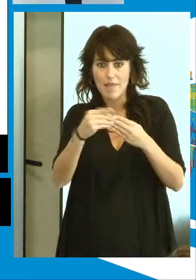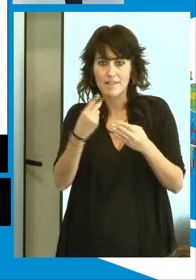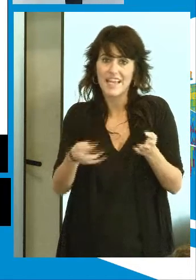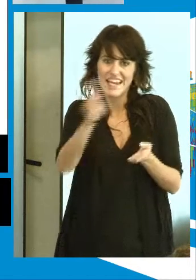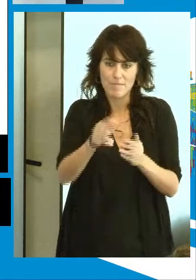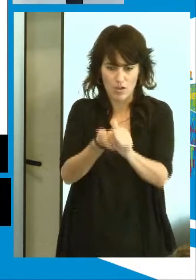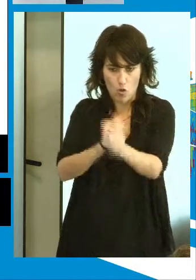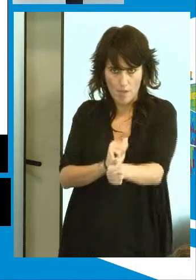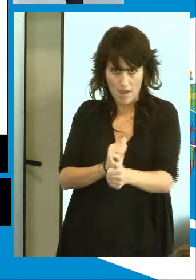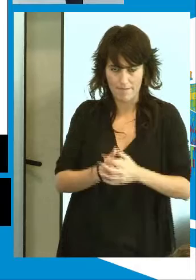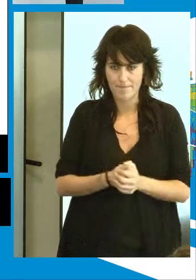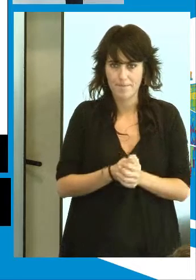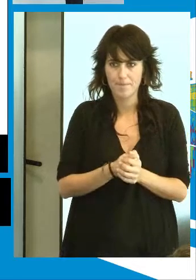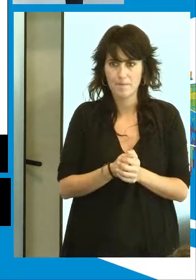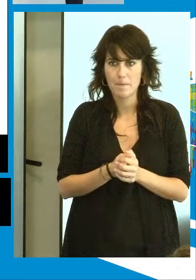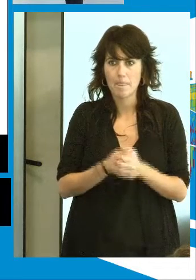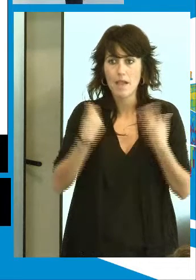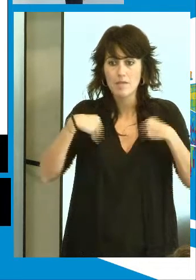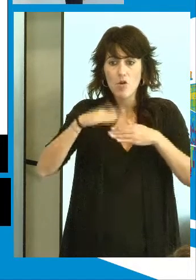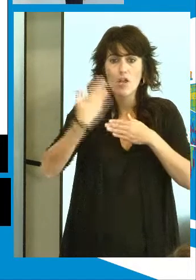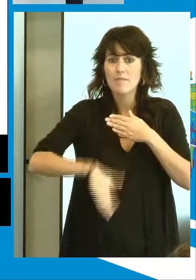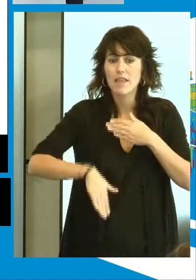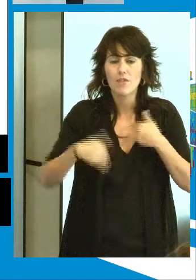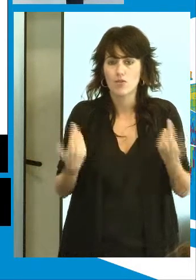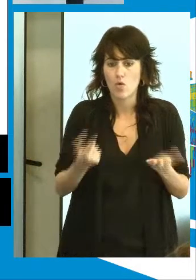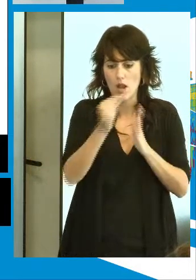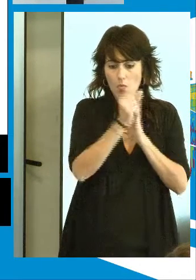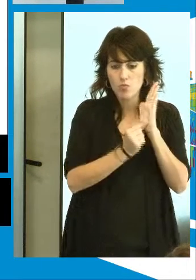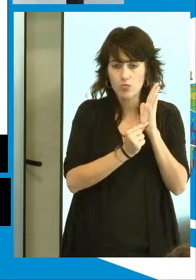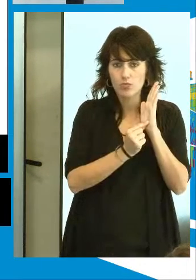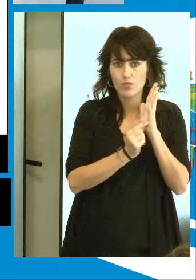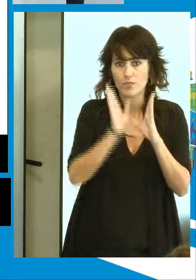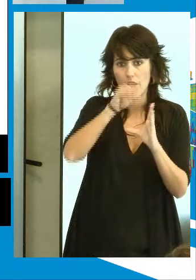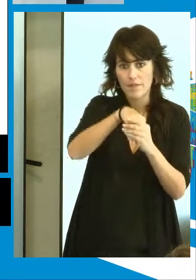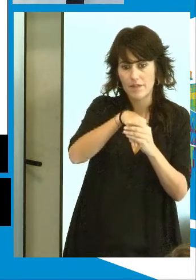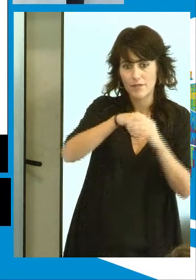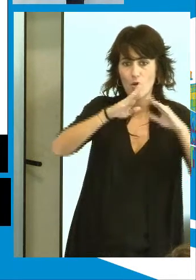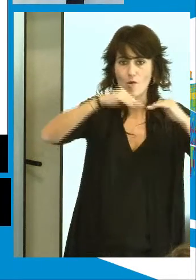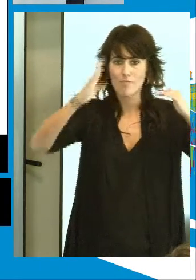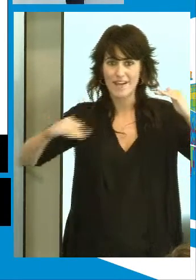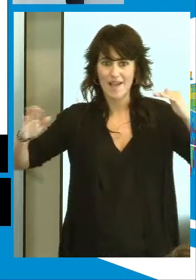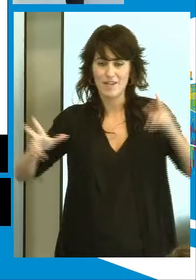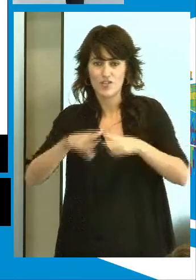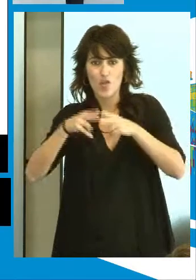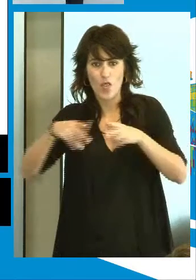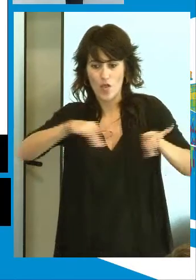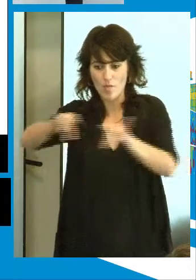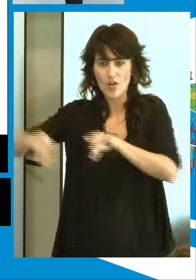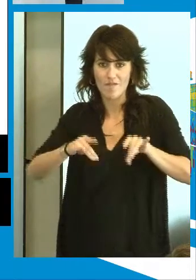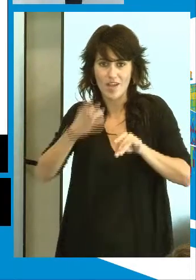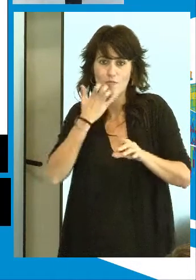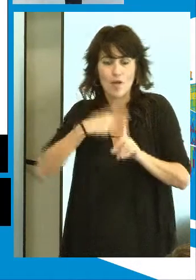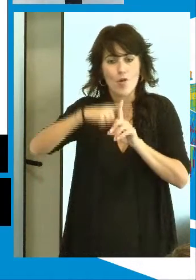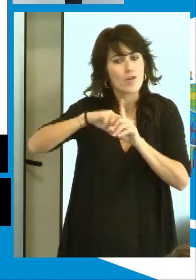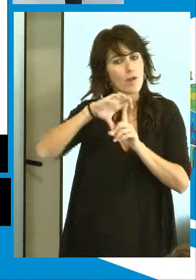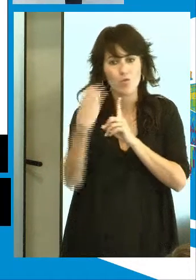repita. Las limitaciones que tiene es que la puntuación está influida por variables sociodemográficas, como por ejemplo el nivel cultural. No